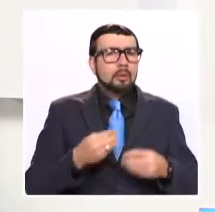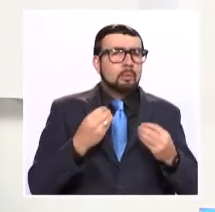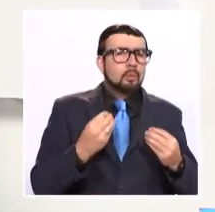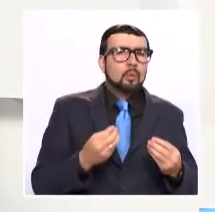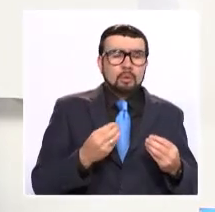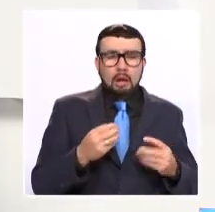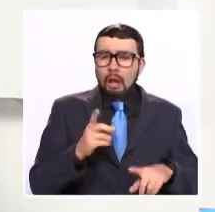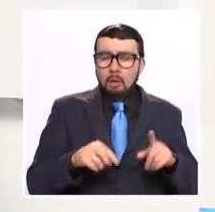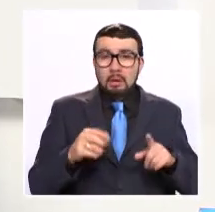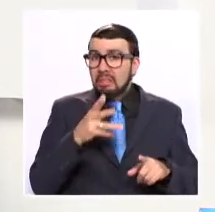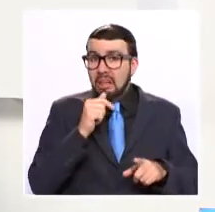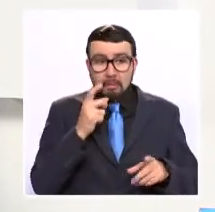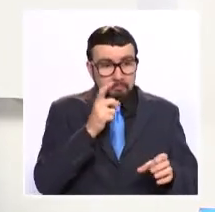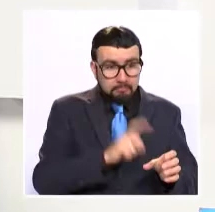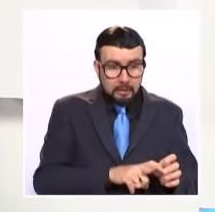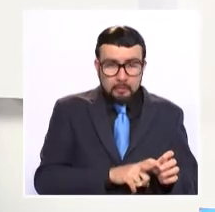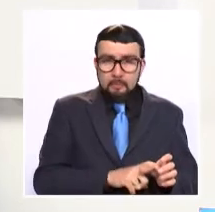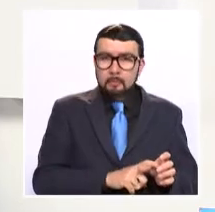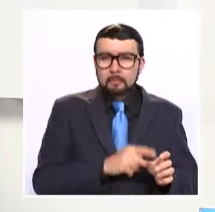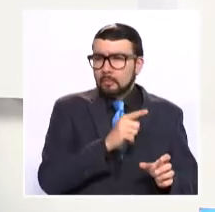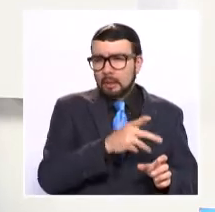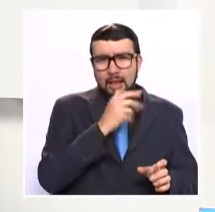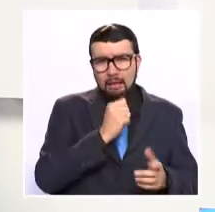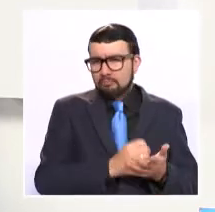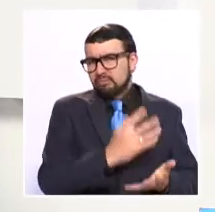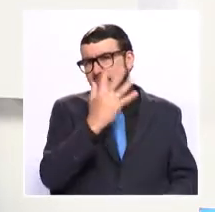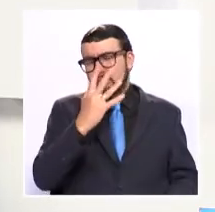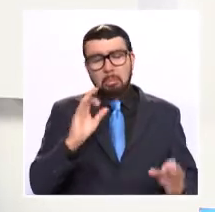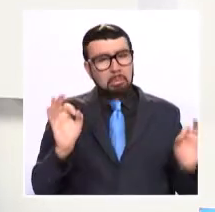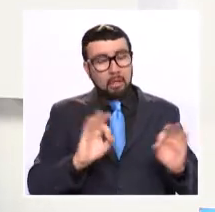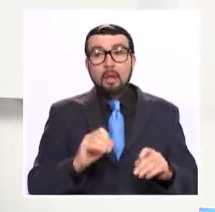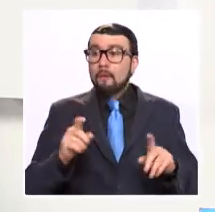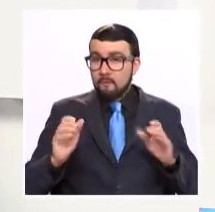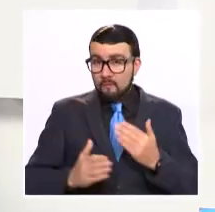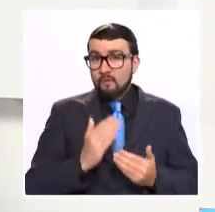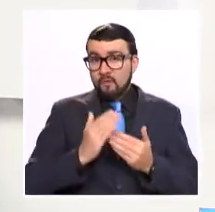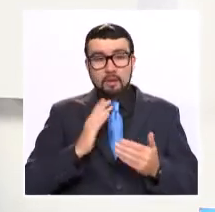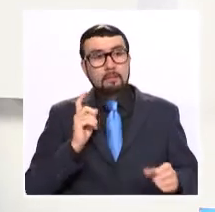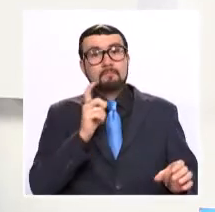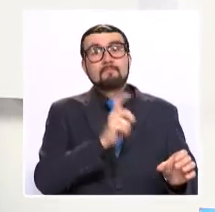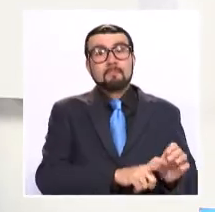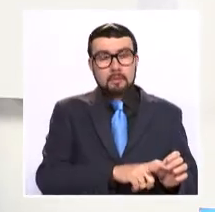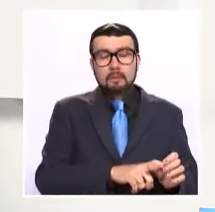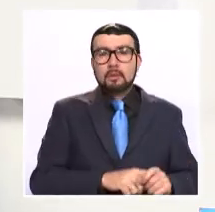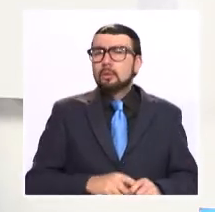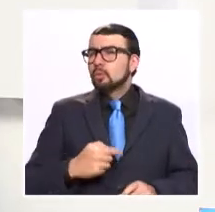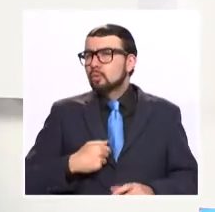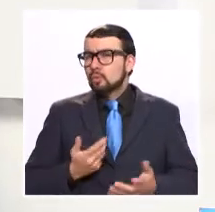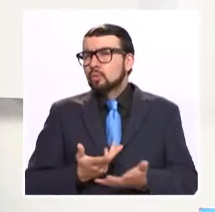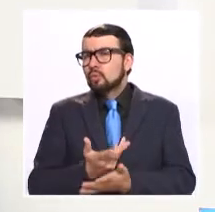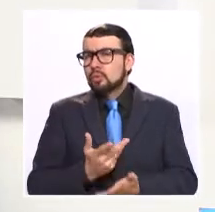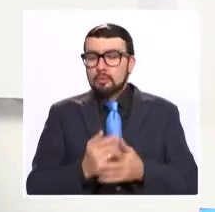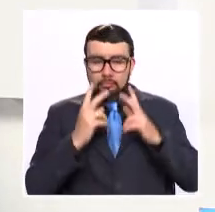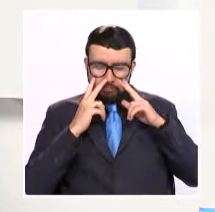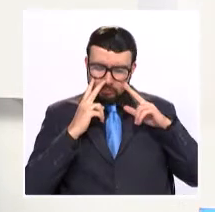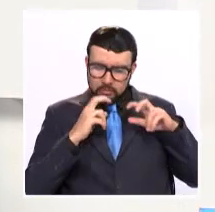están incluidas no son de alto costo y que fácilmente podemos acceder a ellas. Entonces, mi consejo es que